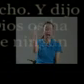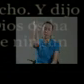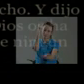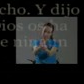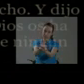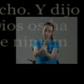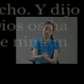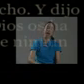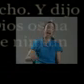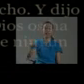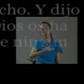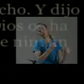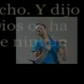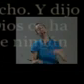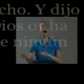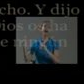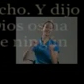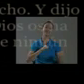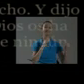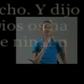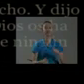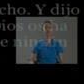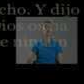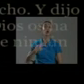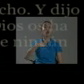adorando al Señor. Todavía no tocaba nada.